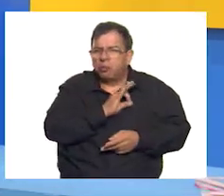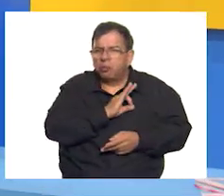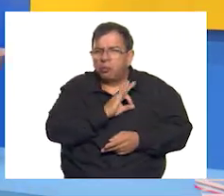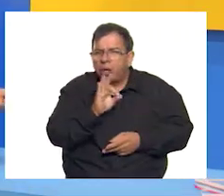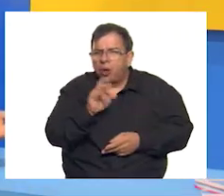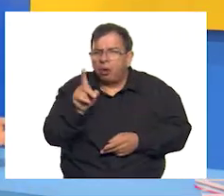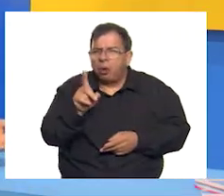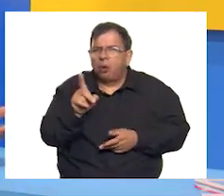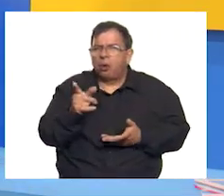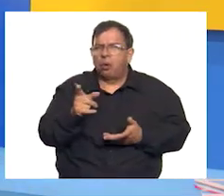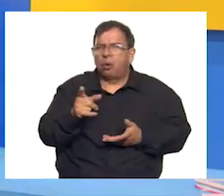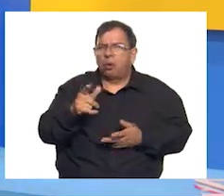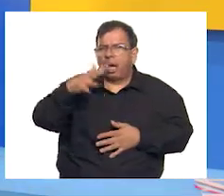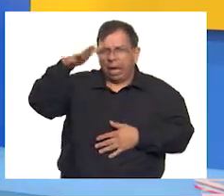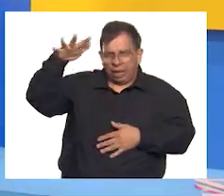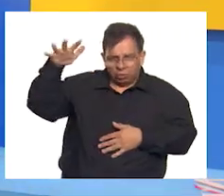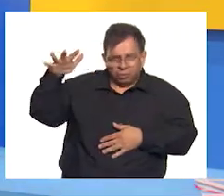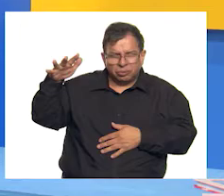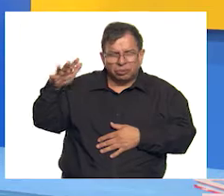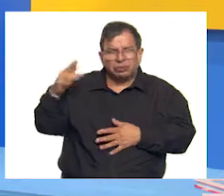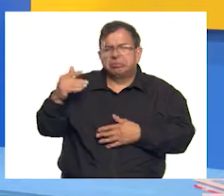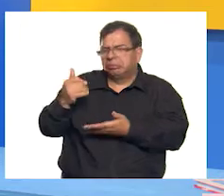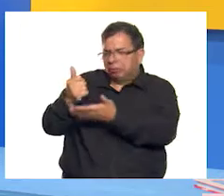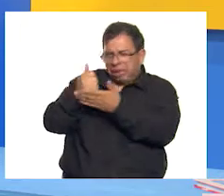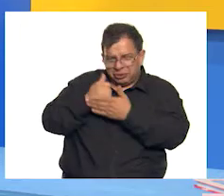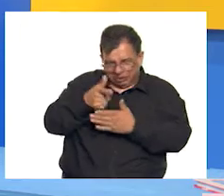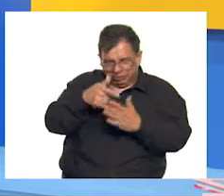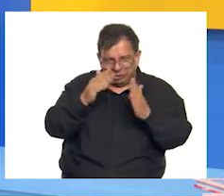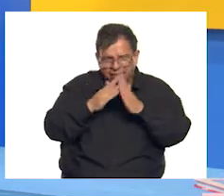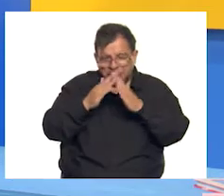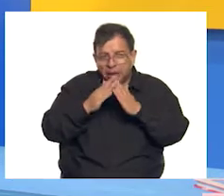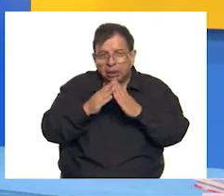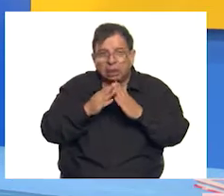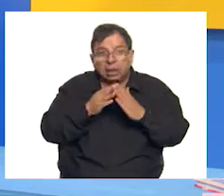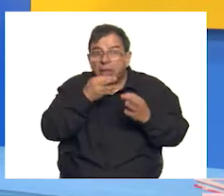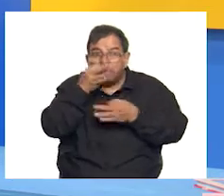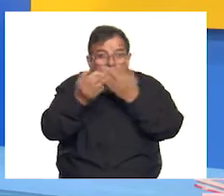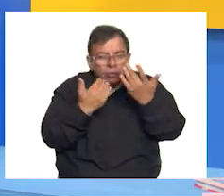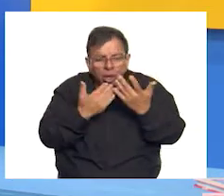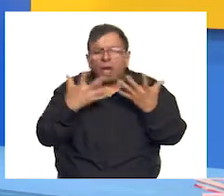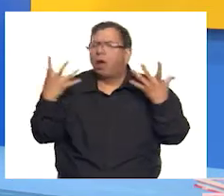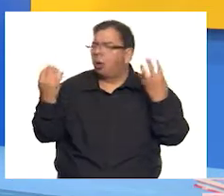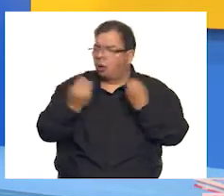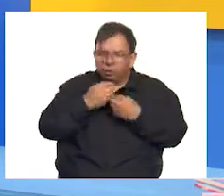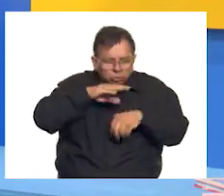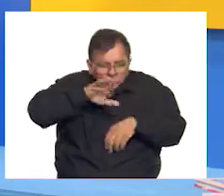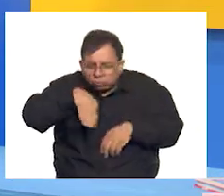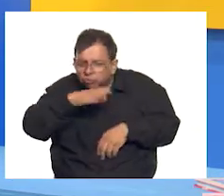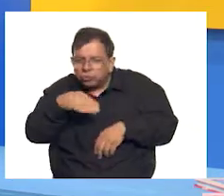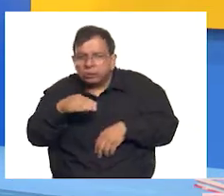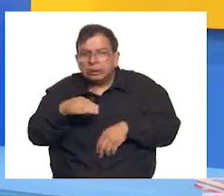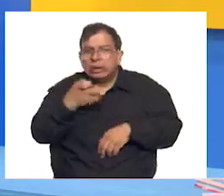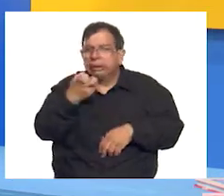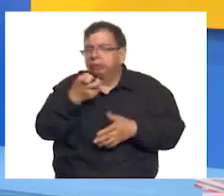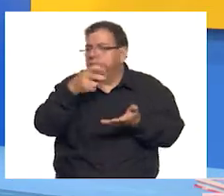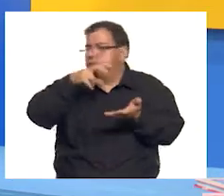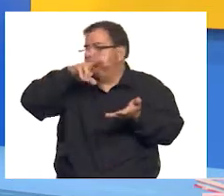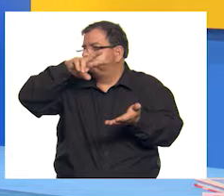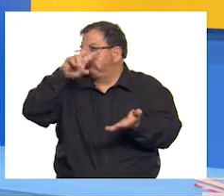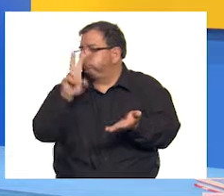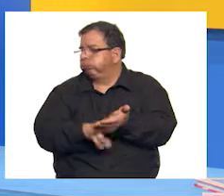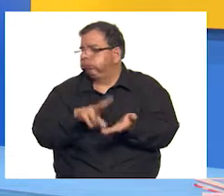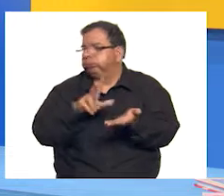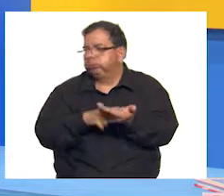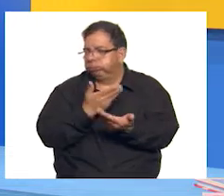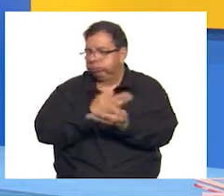o apóyense de los adultos en casa. Si no tienen la información, búsquenla juntos. Resultará muy enriquecedor para